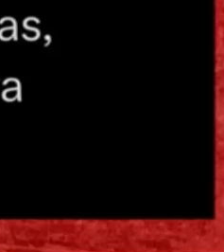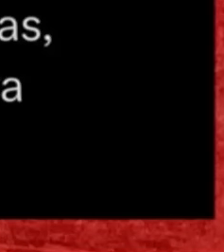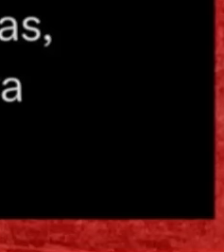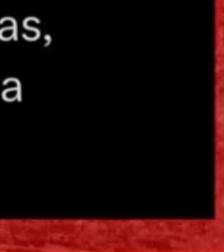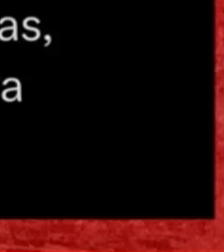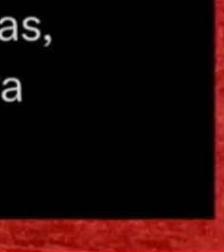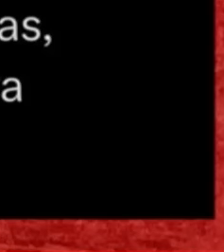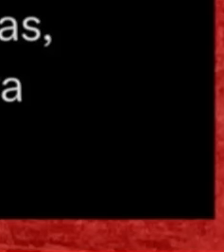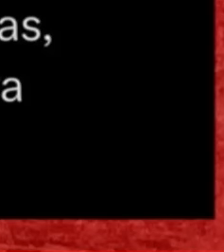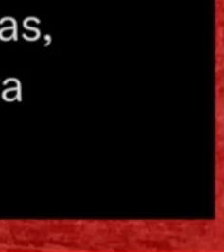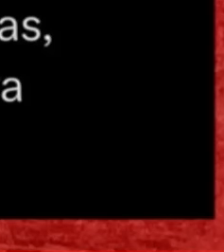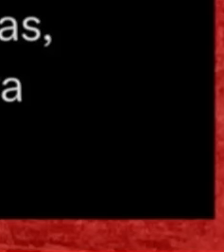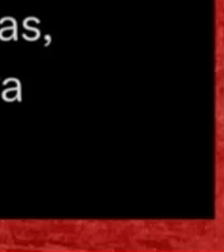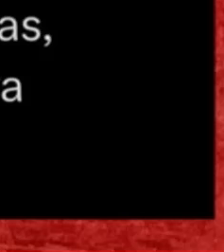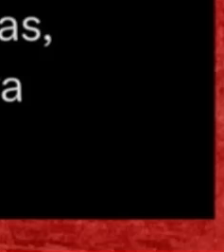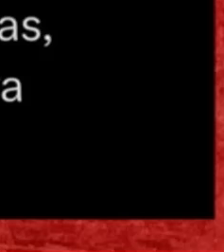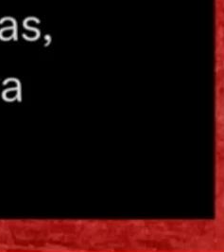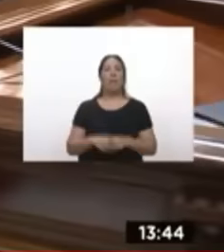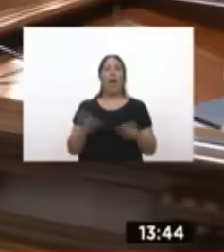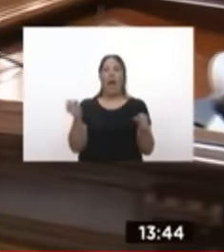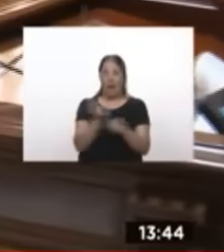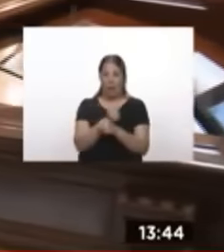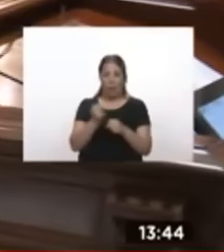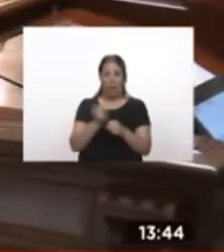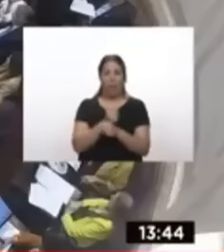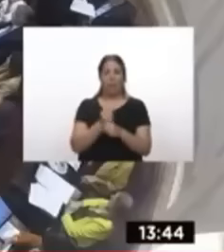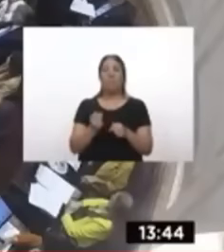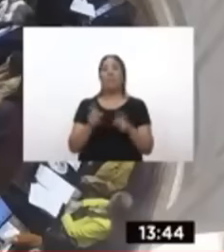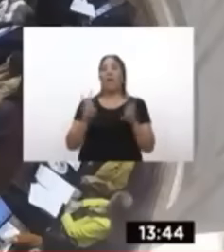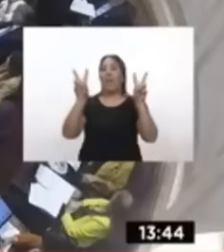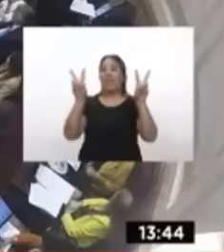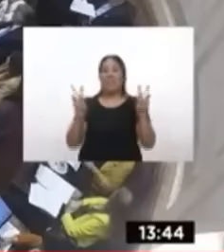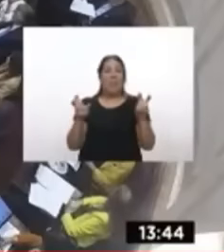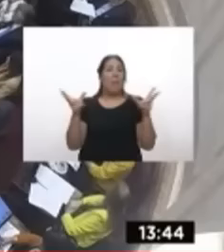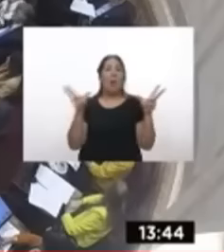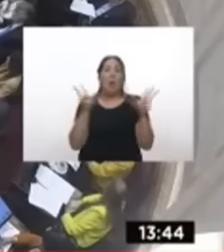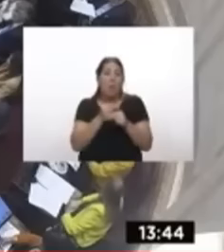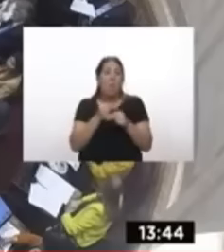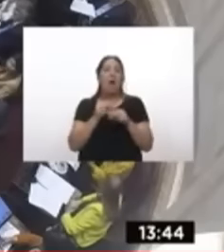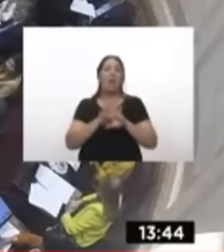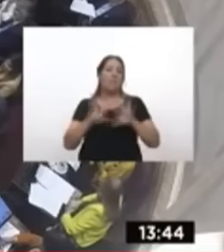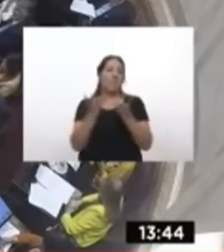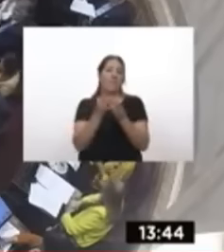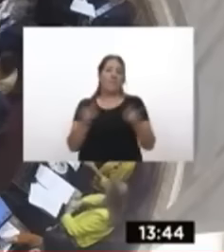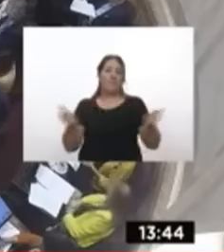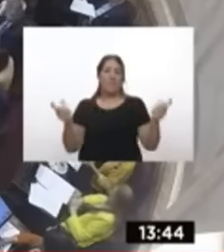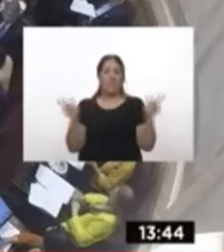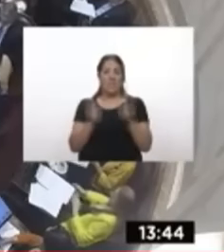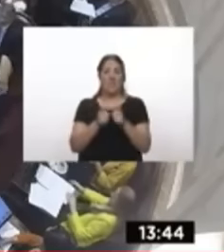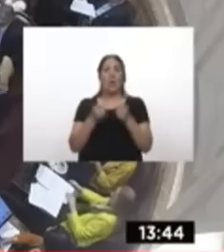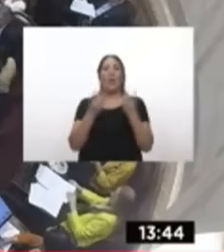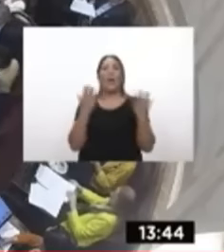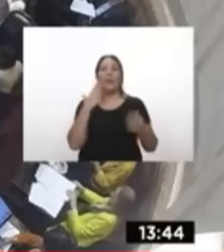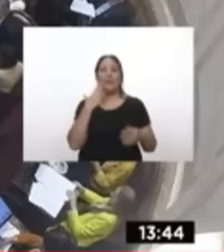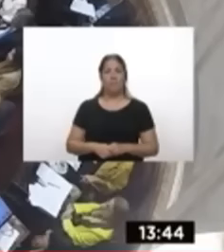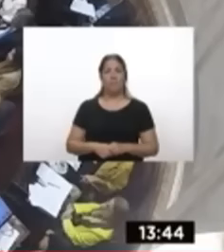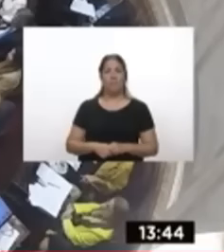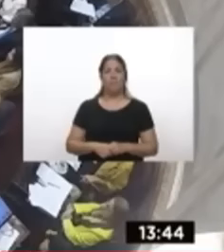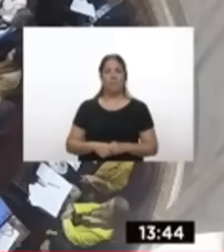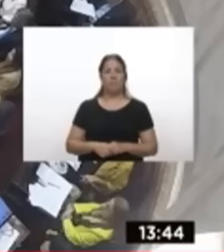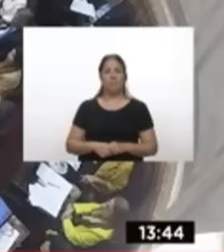voto normal, de mayoría simple, es decir, la mitad más uno, ¿no? Sí. Con 72 senadores, la mitad más uno es mayoría absoluta, es